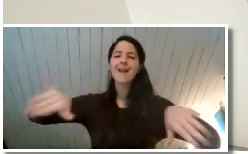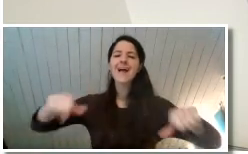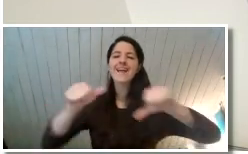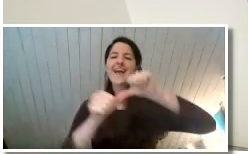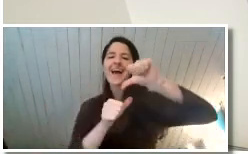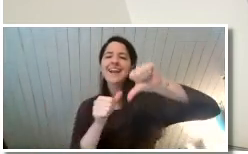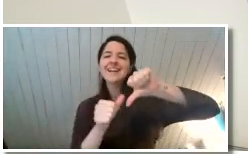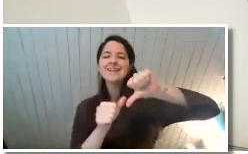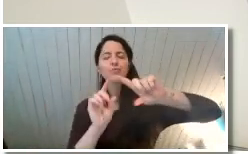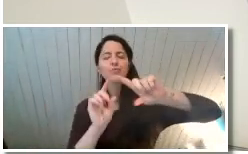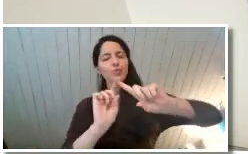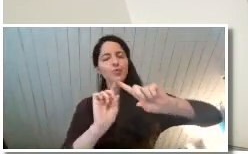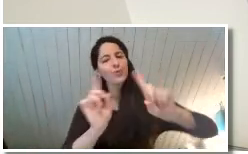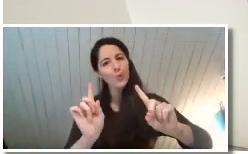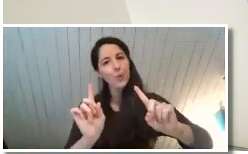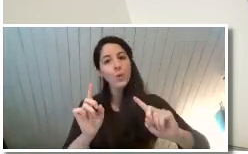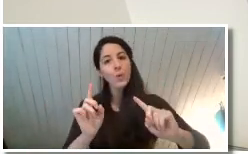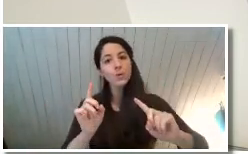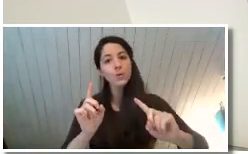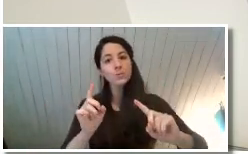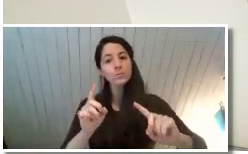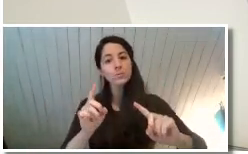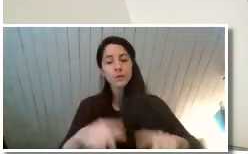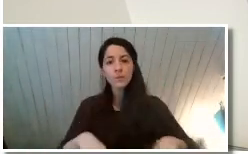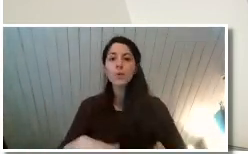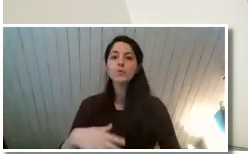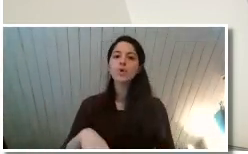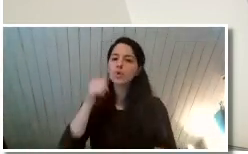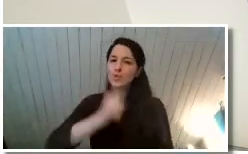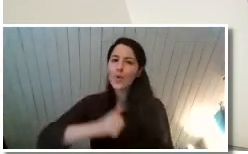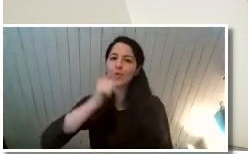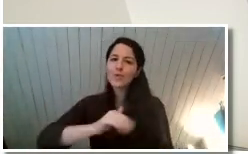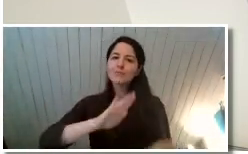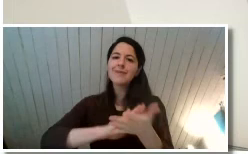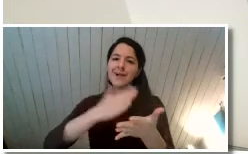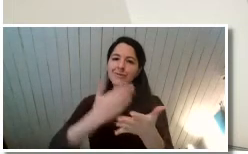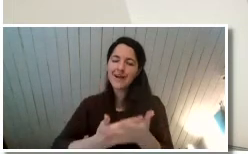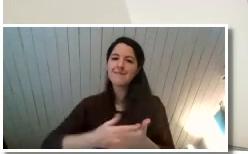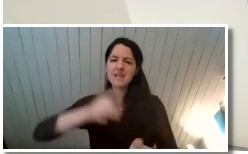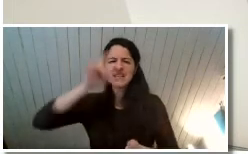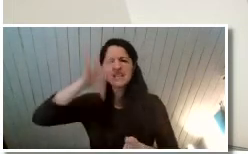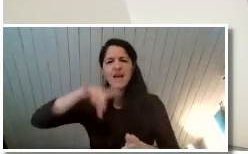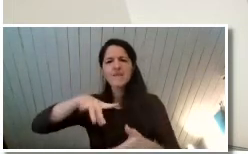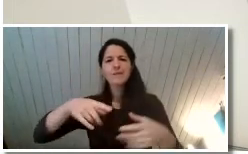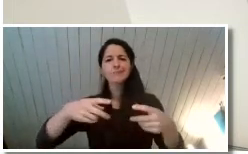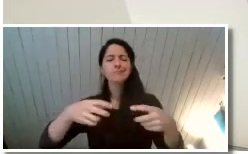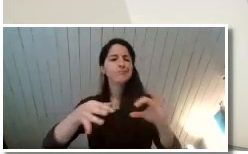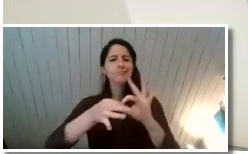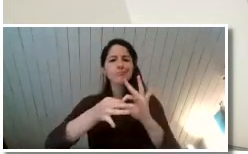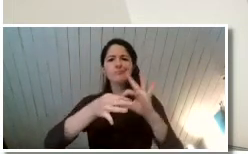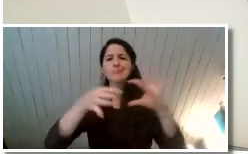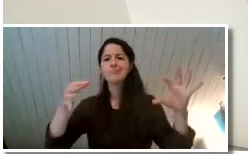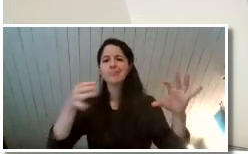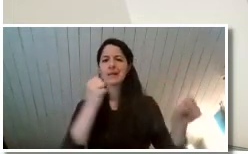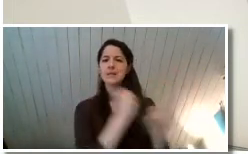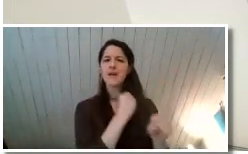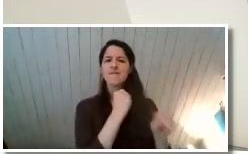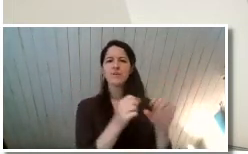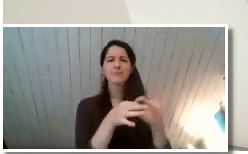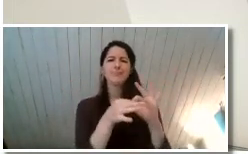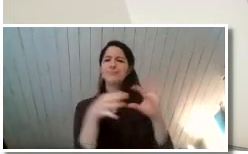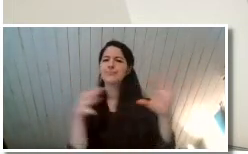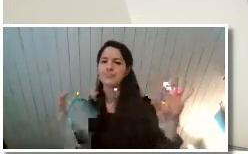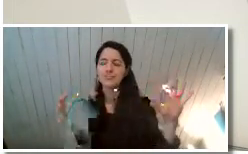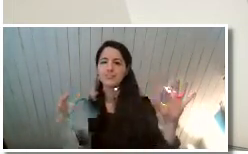saludables diarios. Saber en qué momento desconectarse del trabajo, saber en qué momento dedicarle tiempo a la